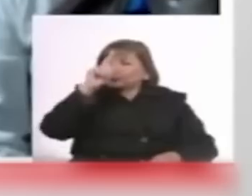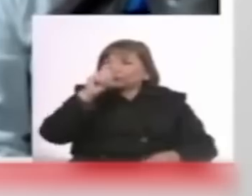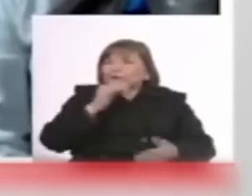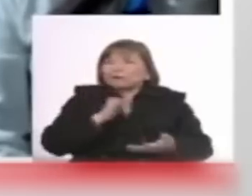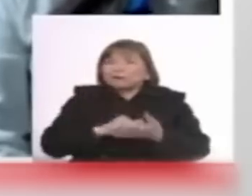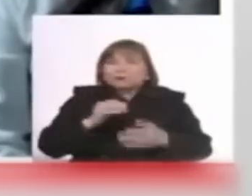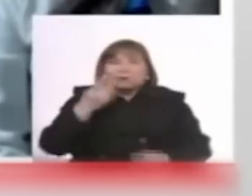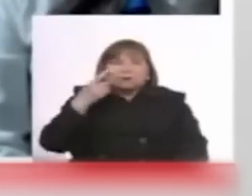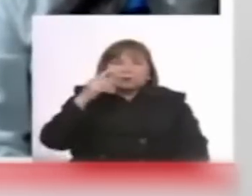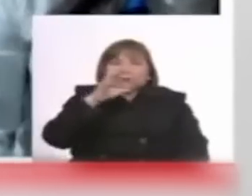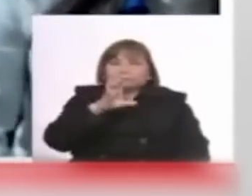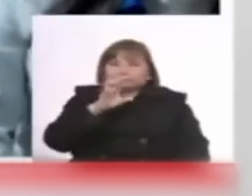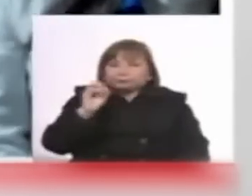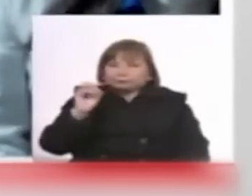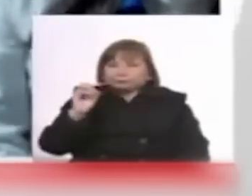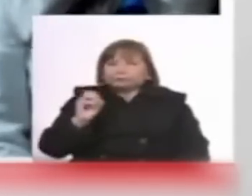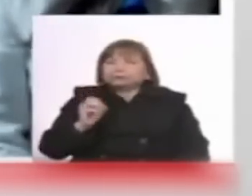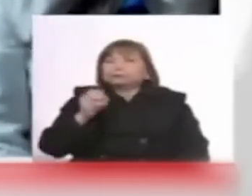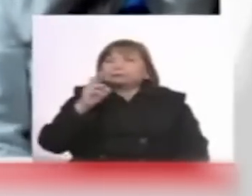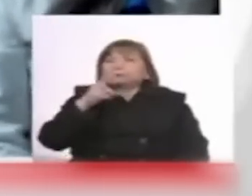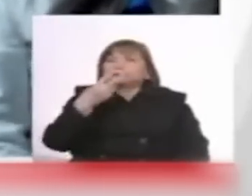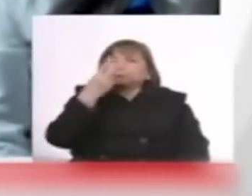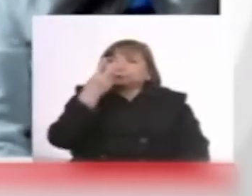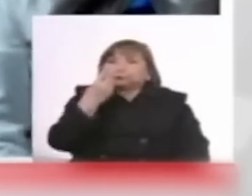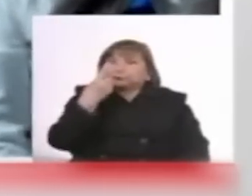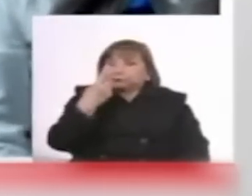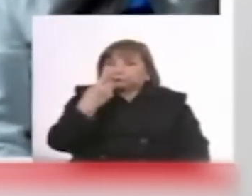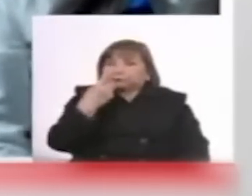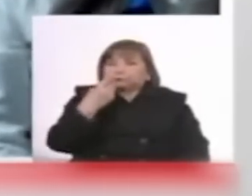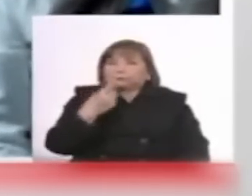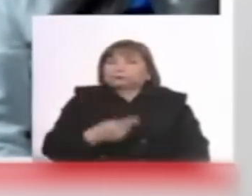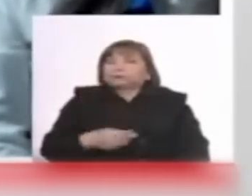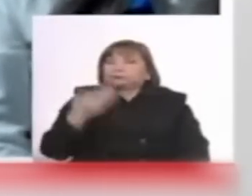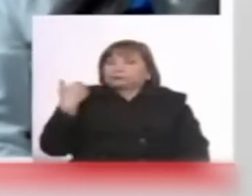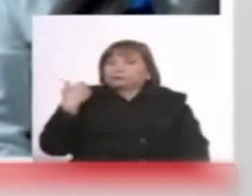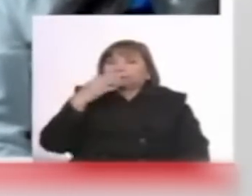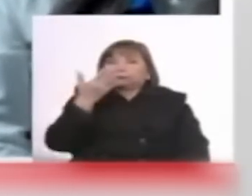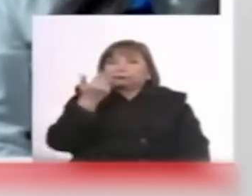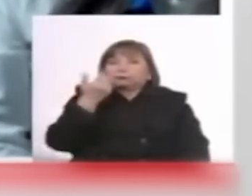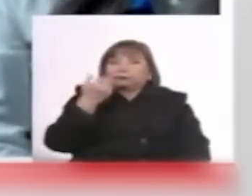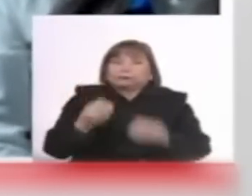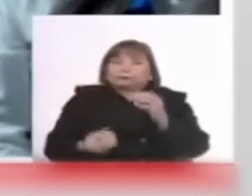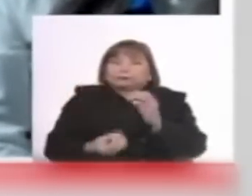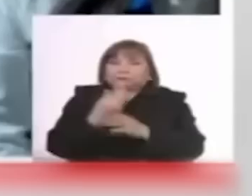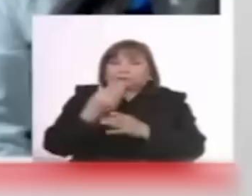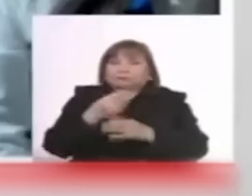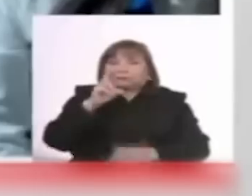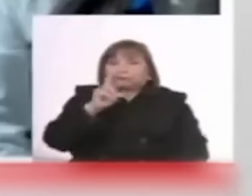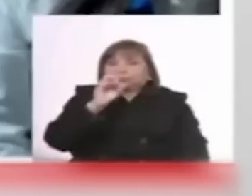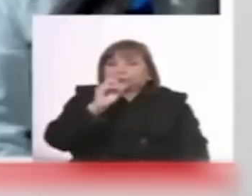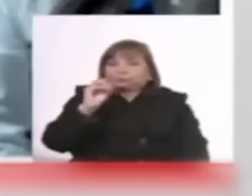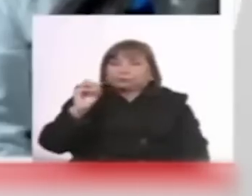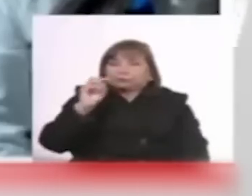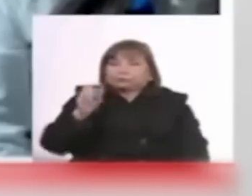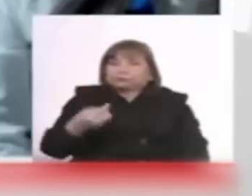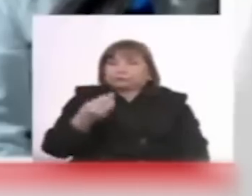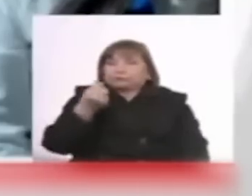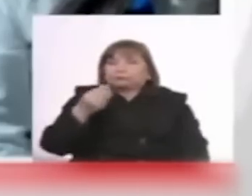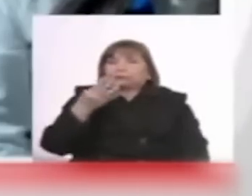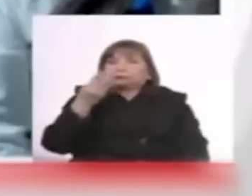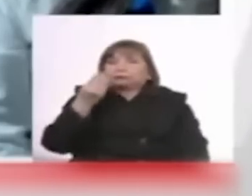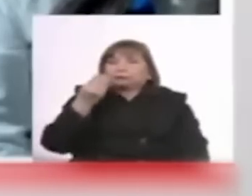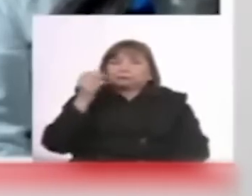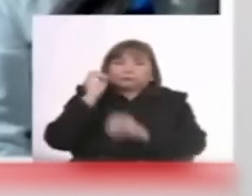4.5 millones. En el 2021, el 15 de septiembre, 200.000 soles, el 14